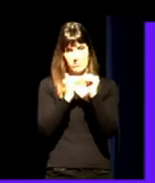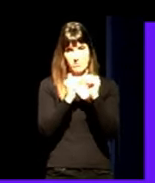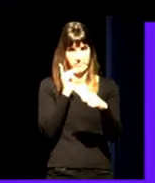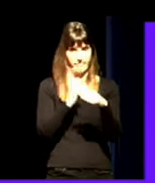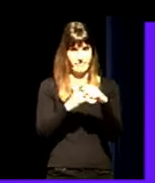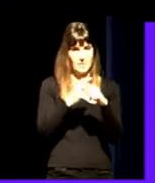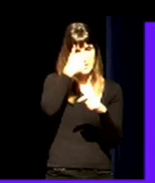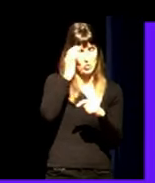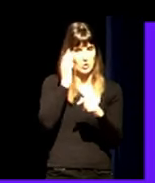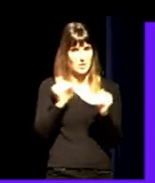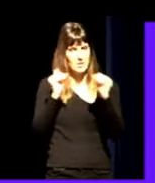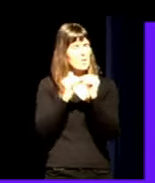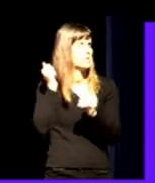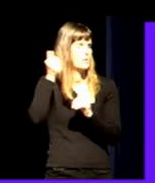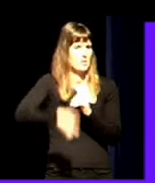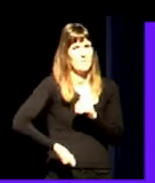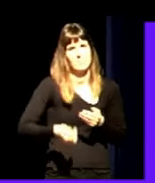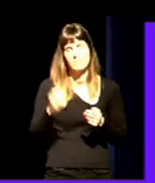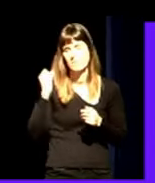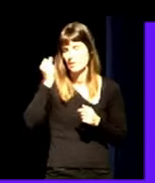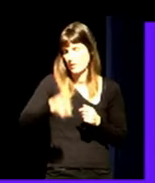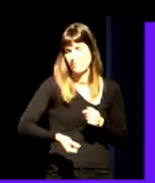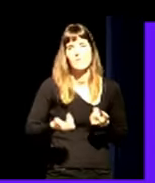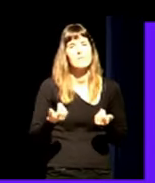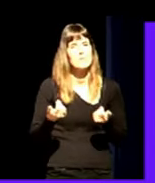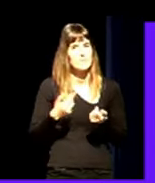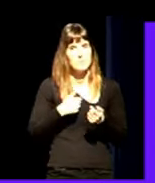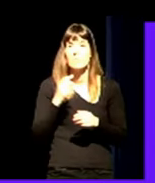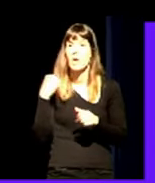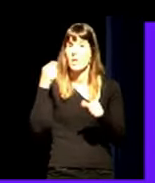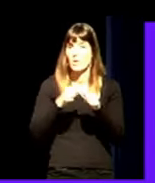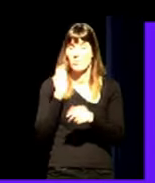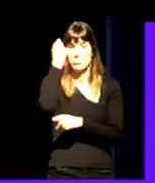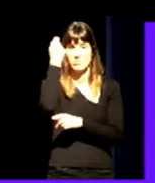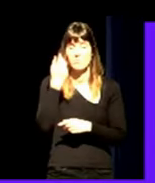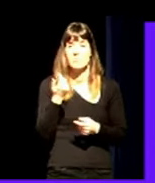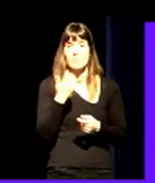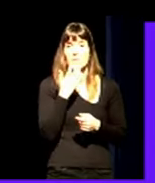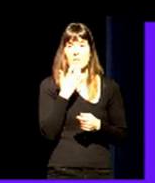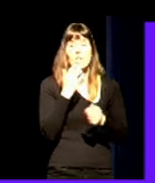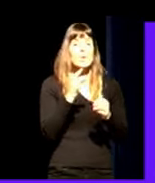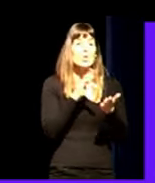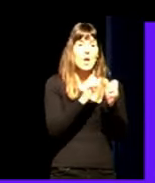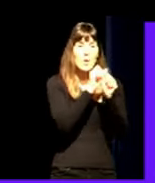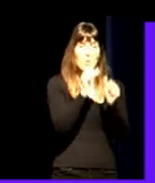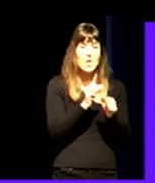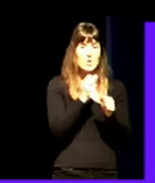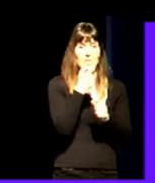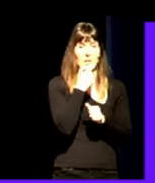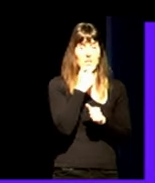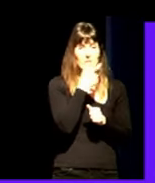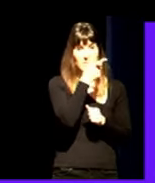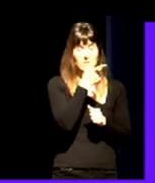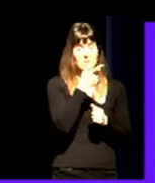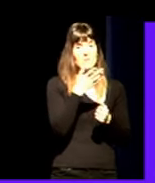por chicos y chicas, siempre, siempre. Y siempre lo hemos logrado, a diferencia, por ejemplo, de los modelos ingleses. Me